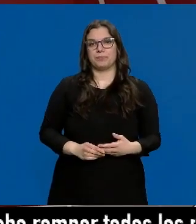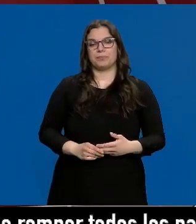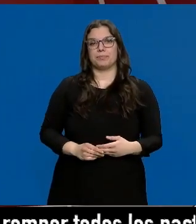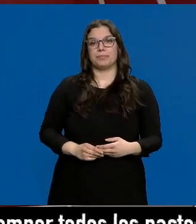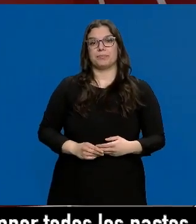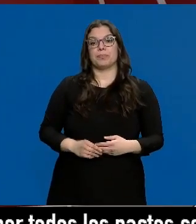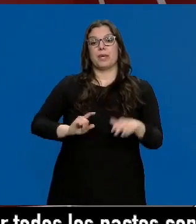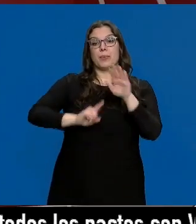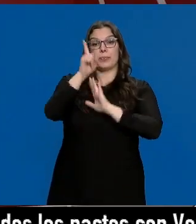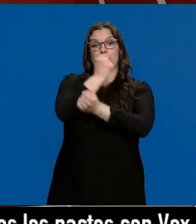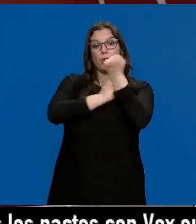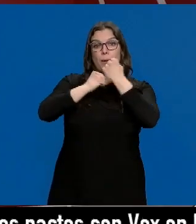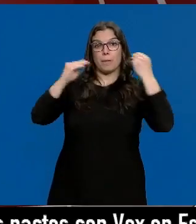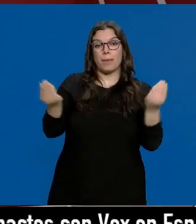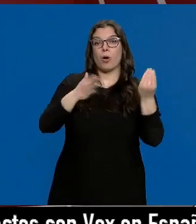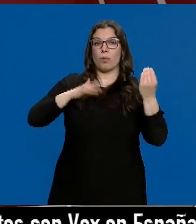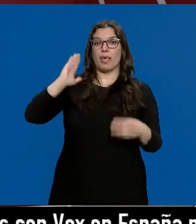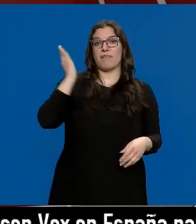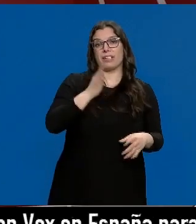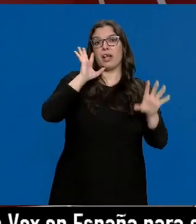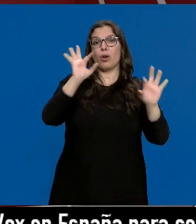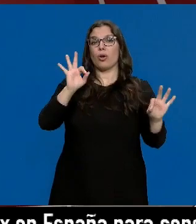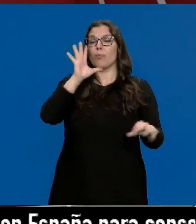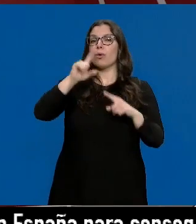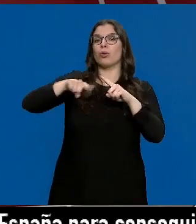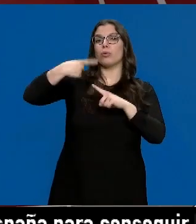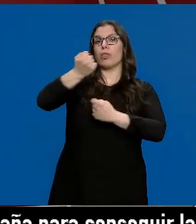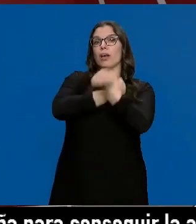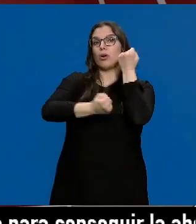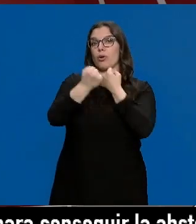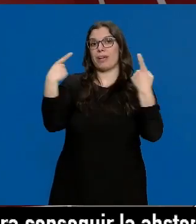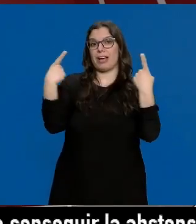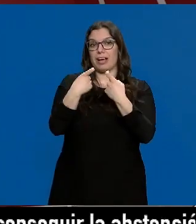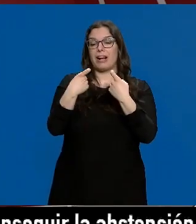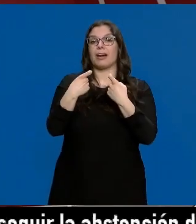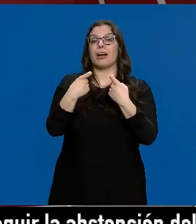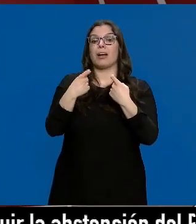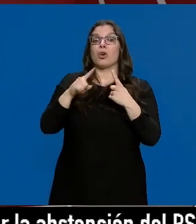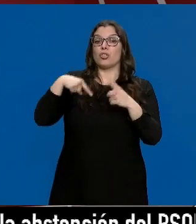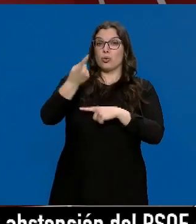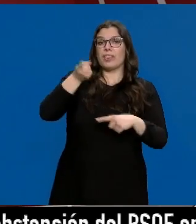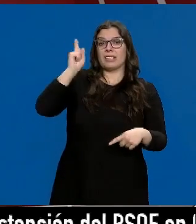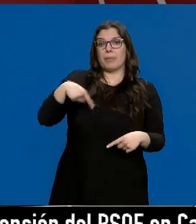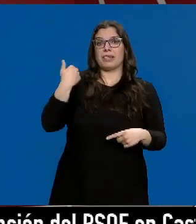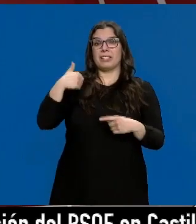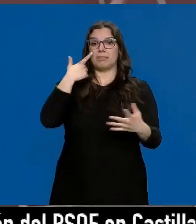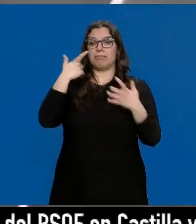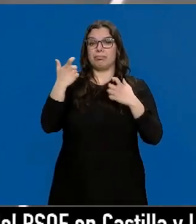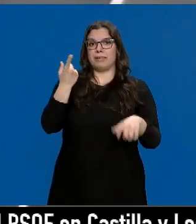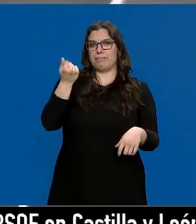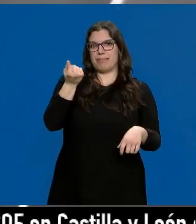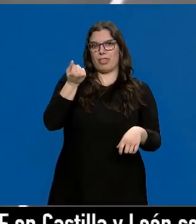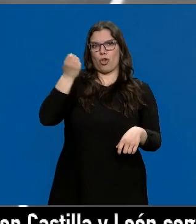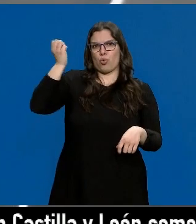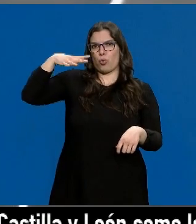Esa recuperación se puede ver lastrada, lógicamente, por las consecuencias económicas de la guerra, consecuencias que ya vemos, por ejemplo, en el coste de la